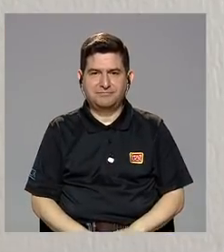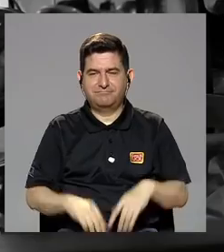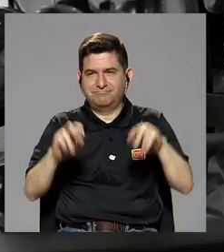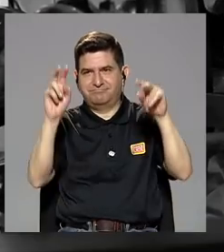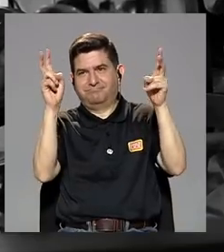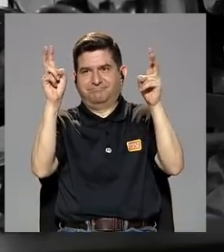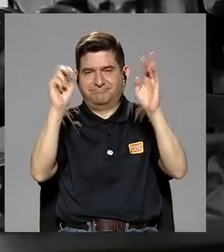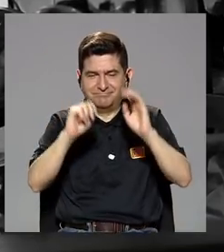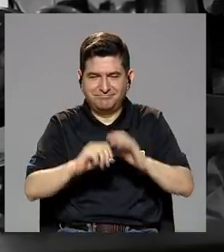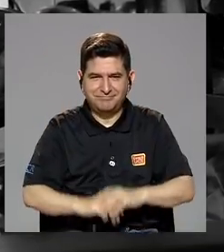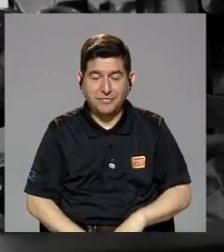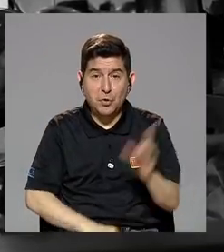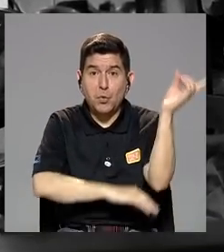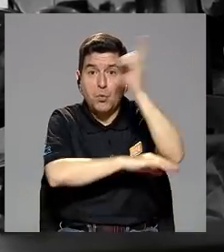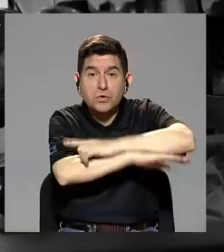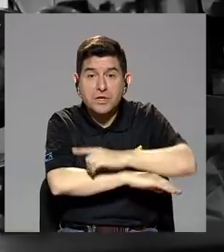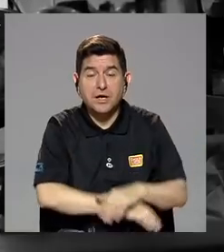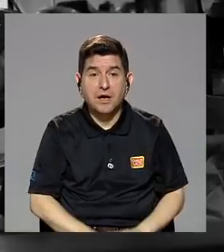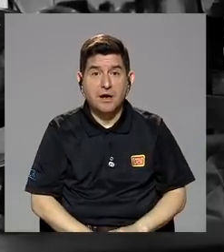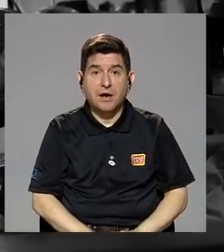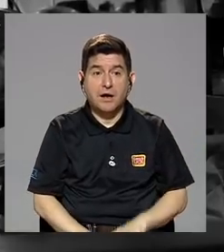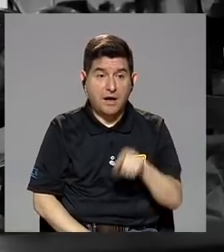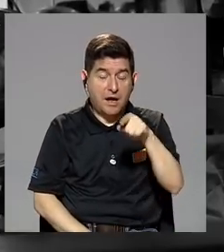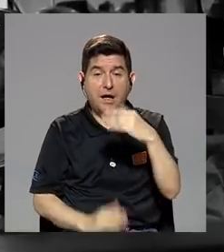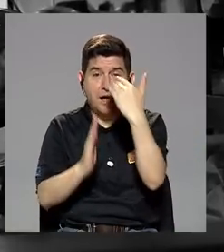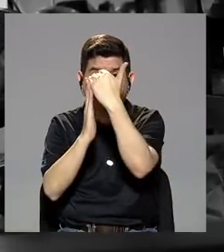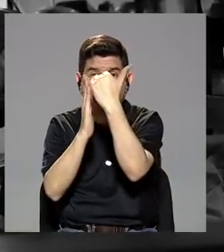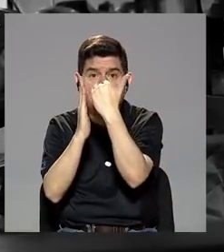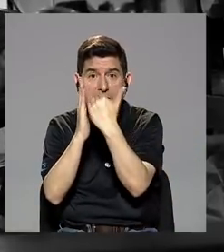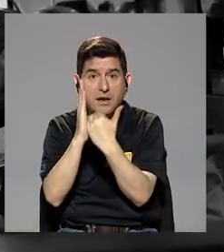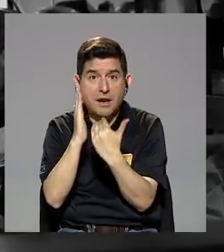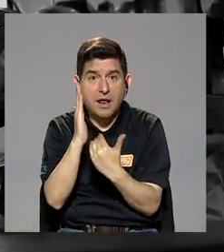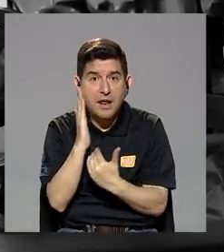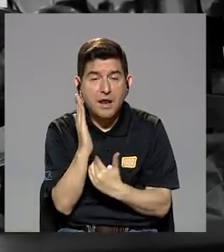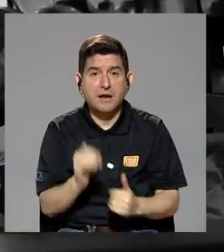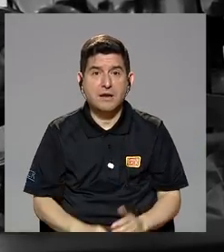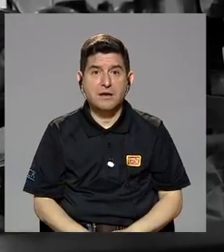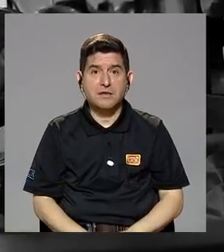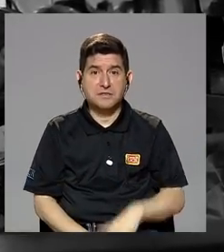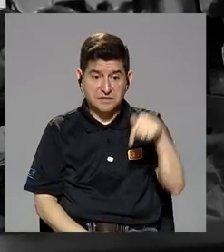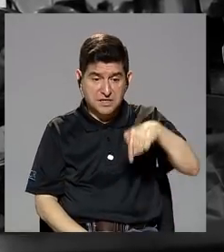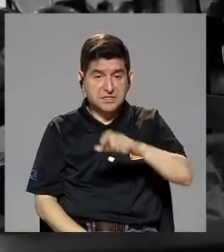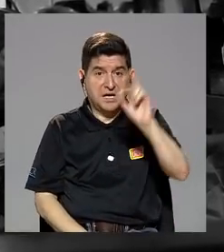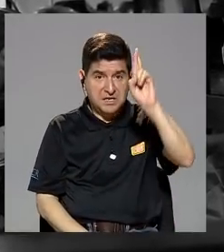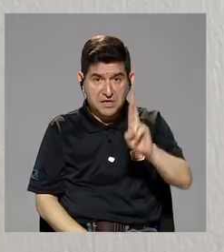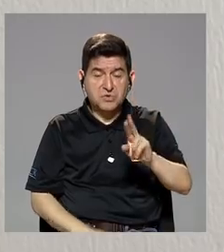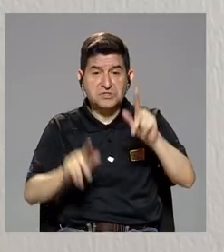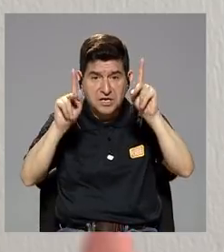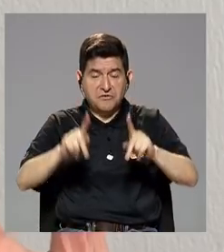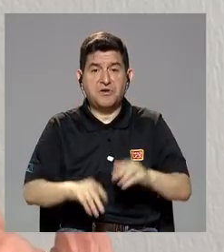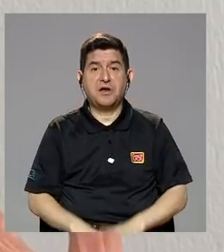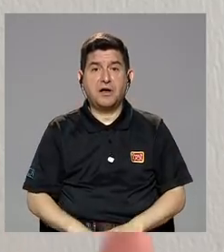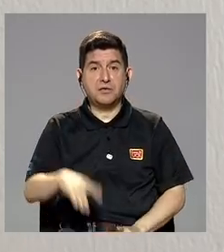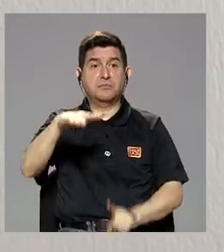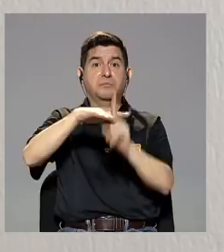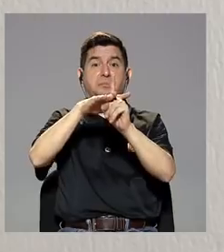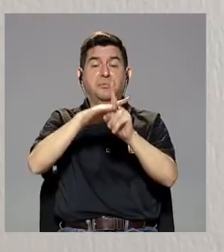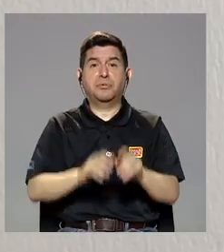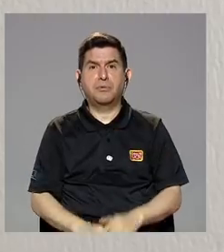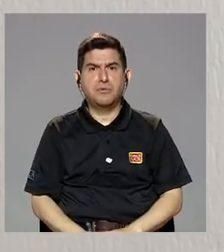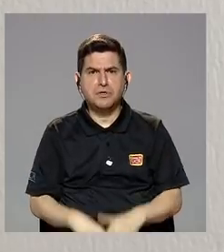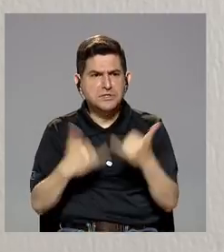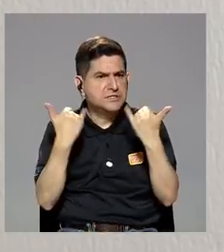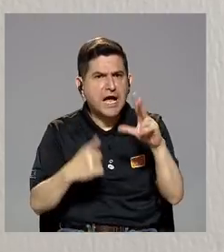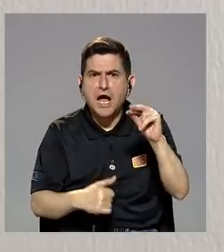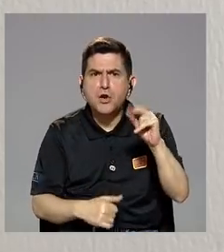terribles y un día no aparecimos en una lista un montón de que estábamos acá en costa rica dijo mira podemos